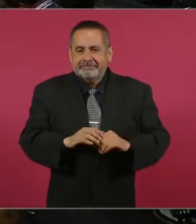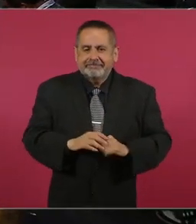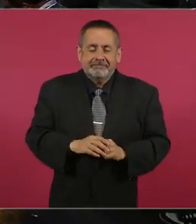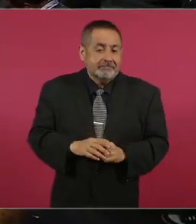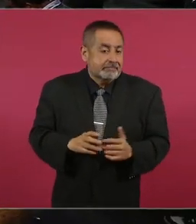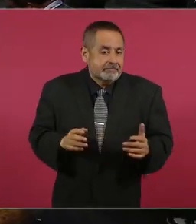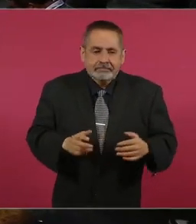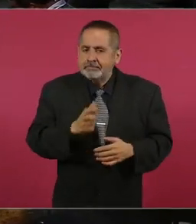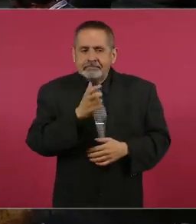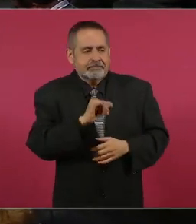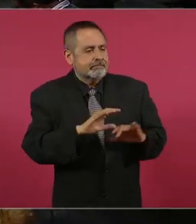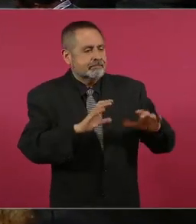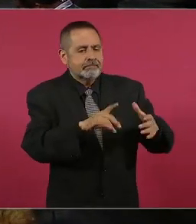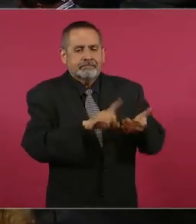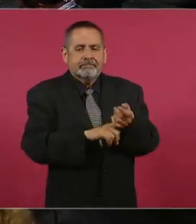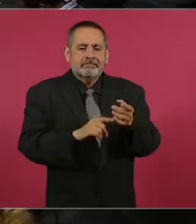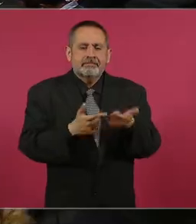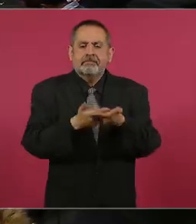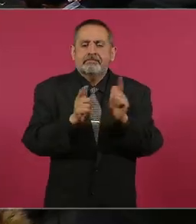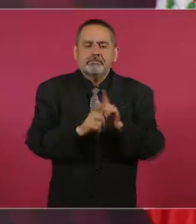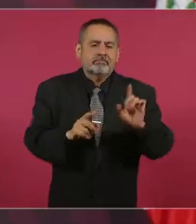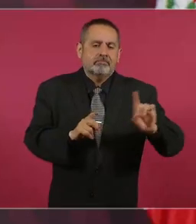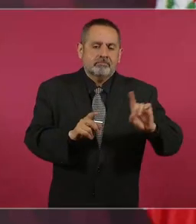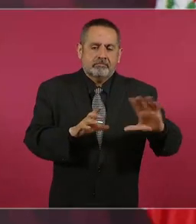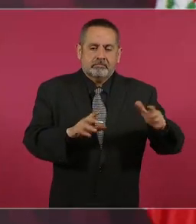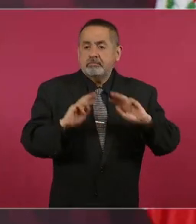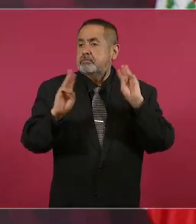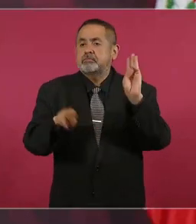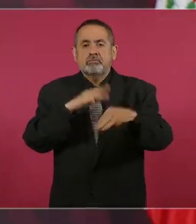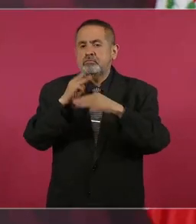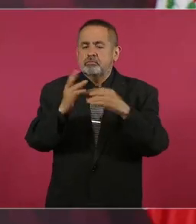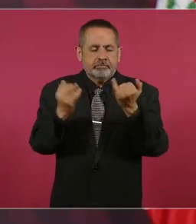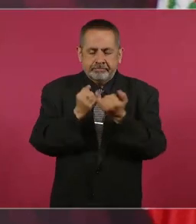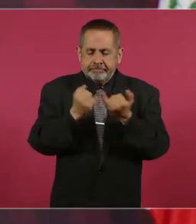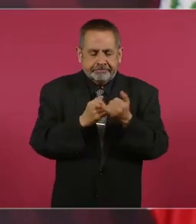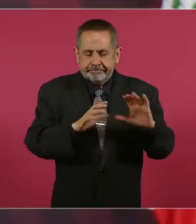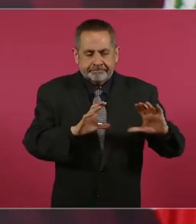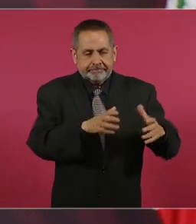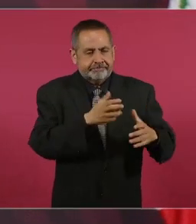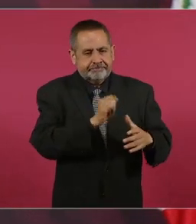Así es la derecha en todo el mundo.